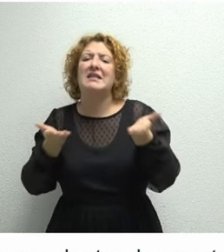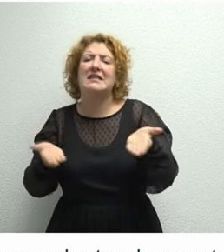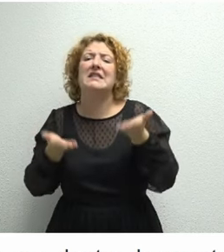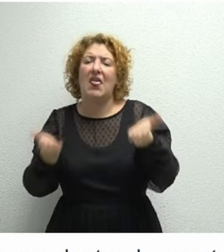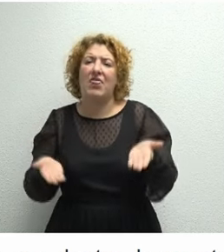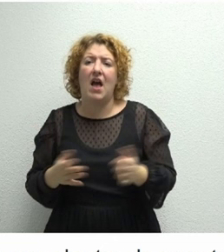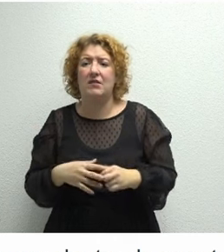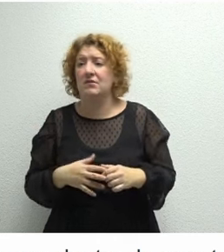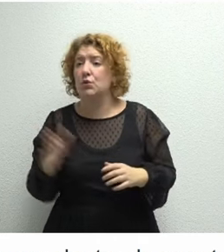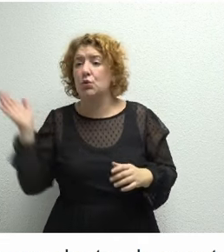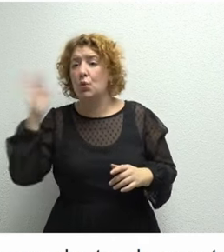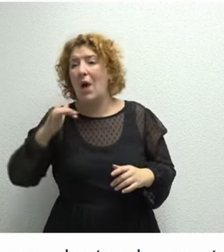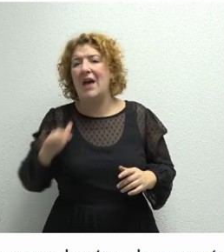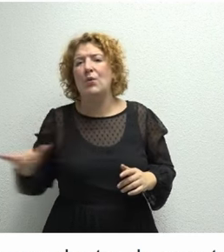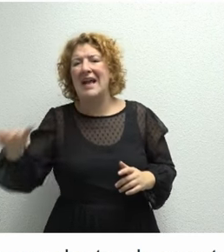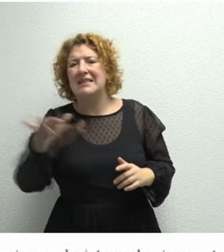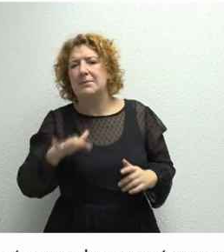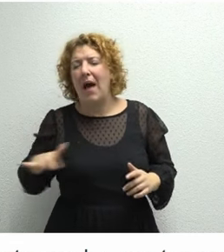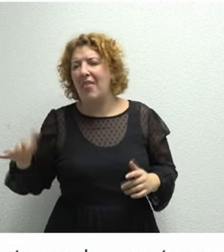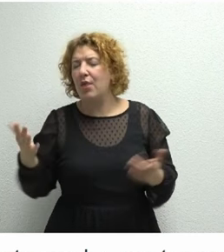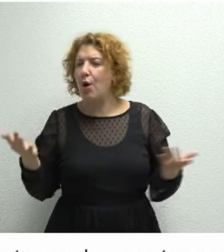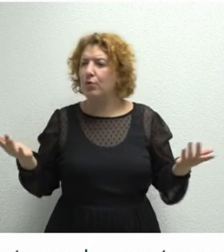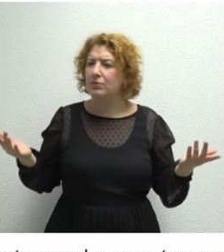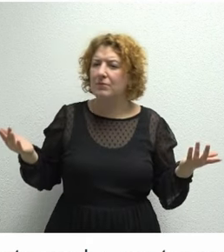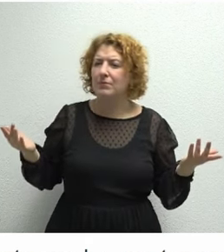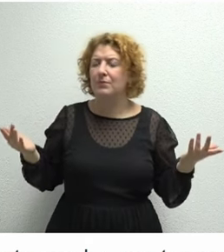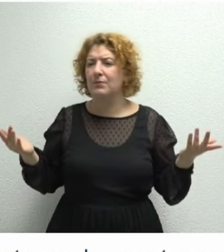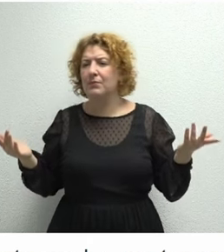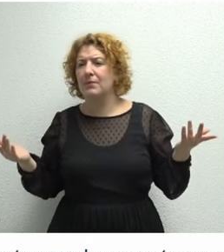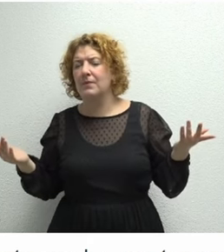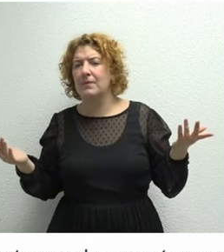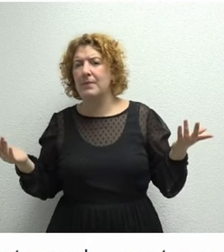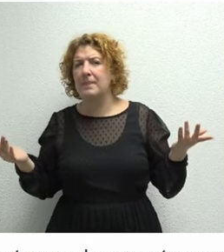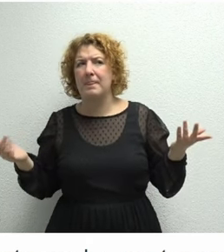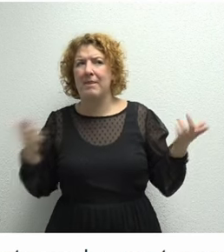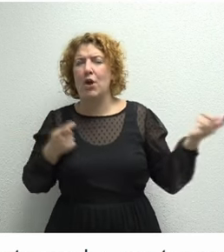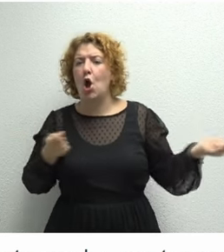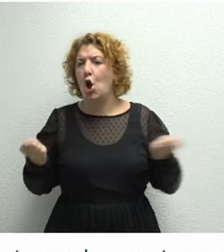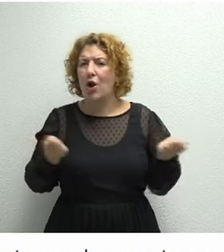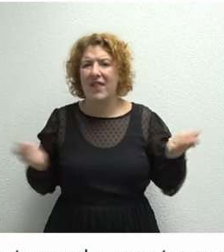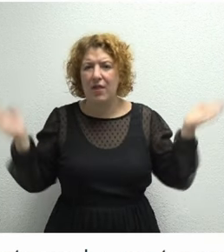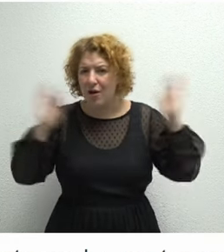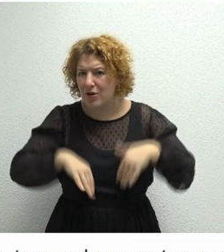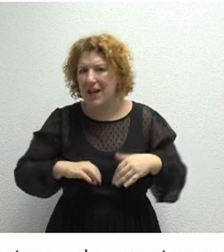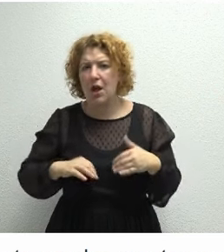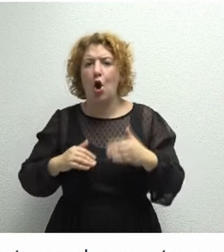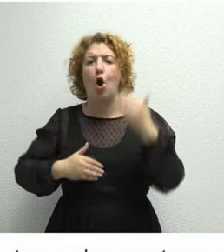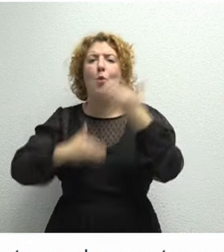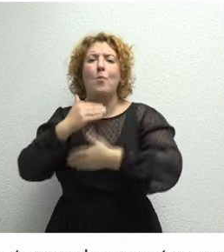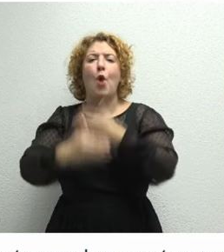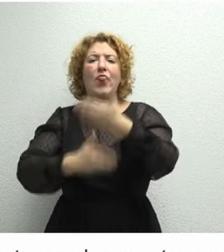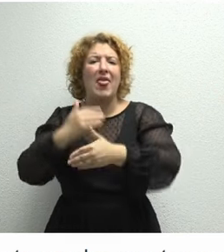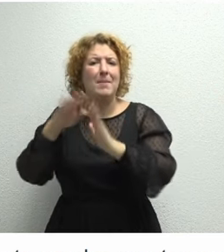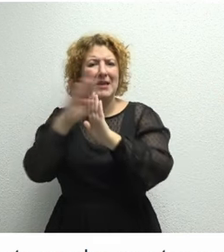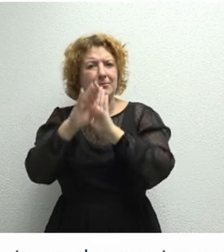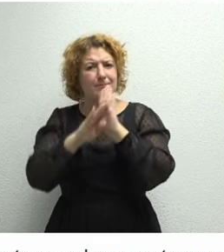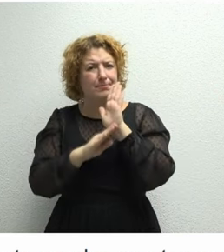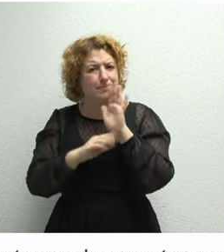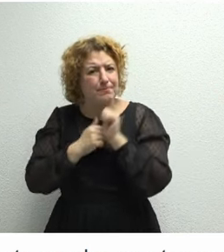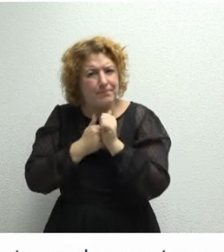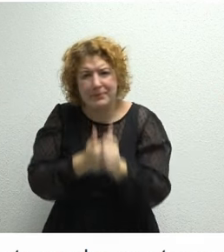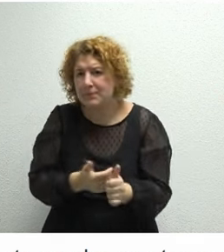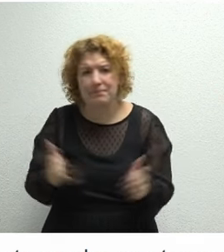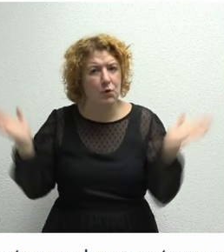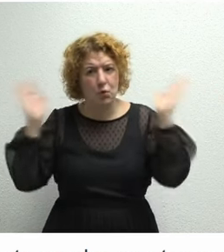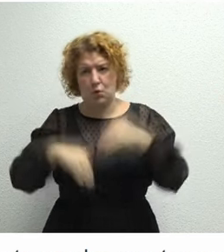luego pues sin espacios eh ni ni ni ni espacios ni ni coordinación ni procedimientos de coordinación yo creo que eso es una